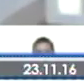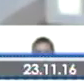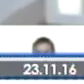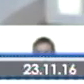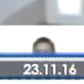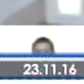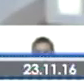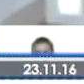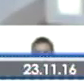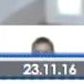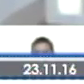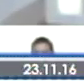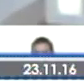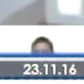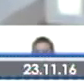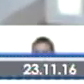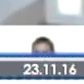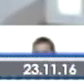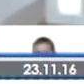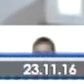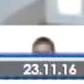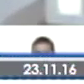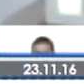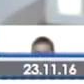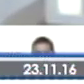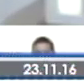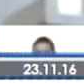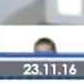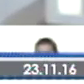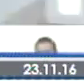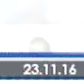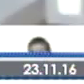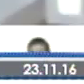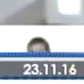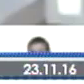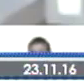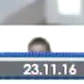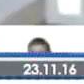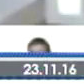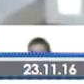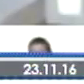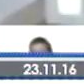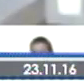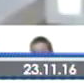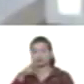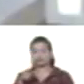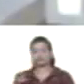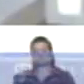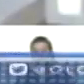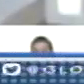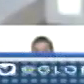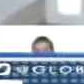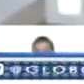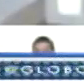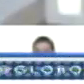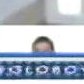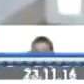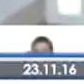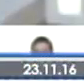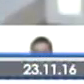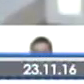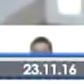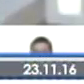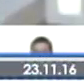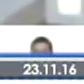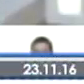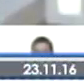de los venezolanos y hacia generar un estado en la sociedad de paz. Nosotros vemos cómo esta derecha apátrida ha desconocido en este